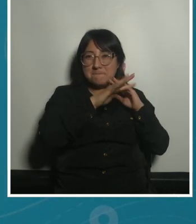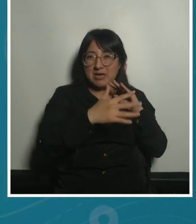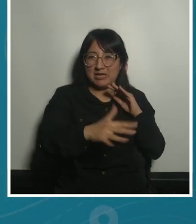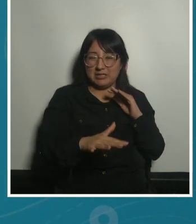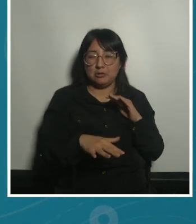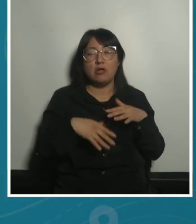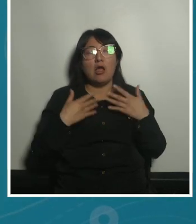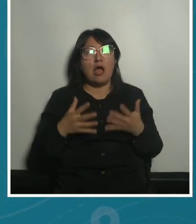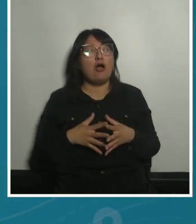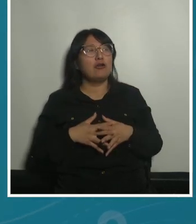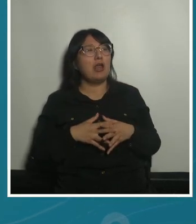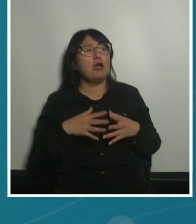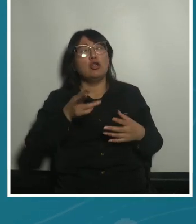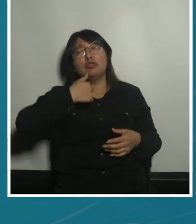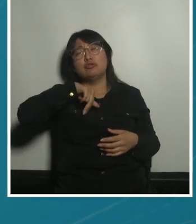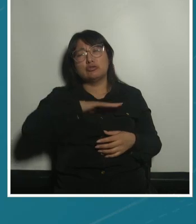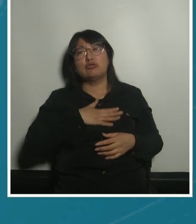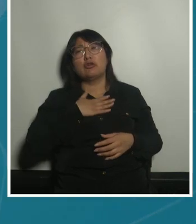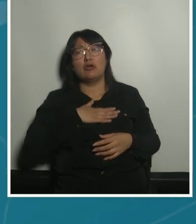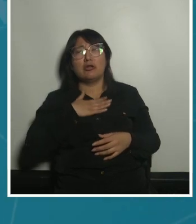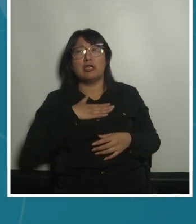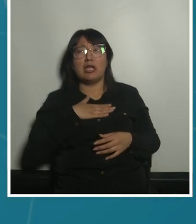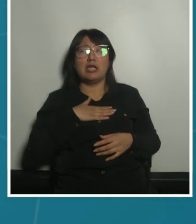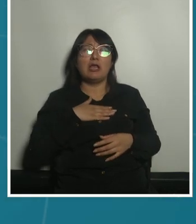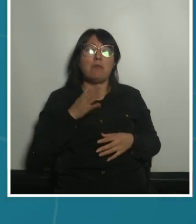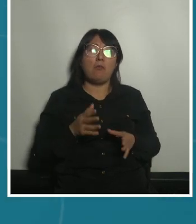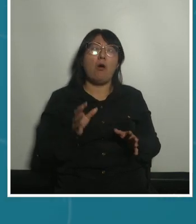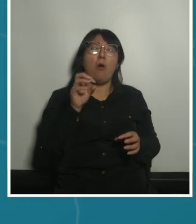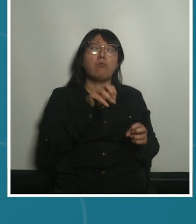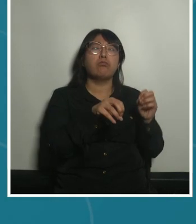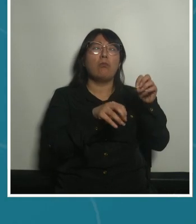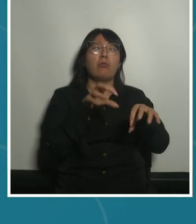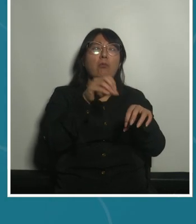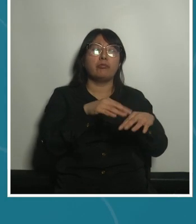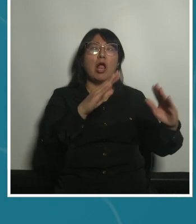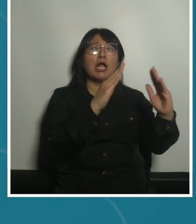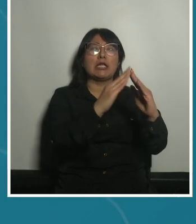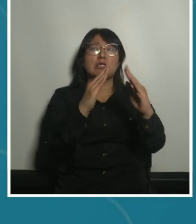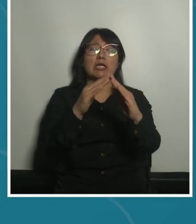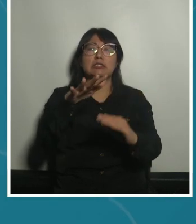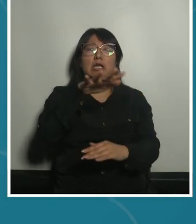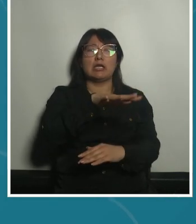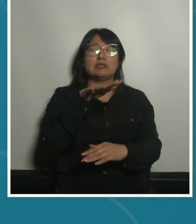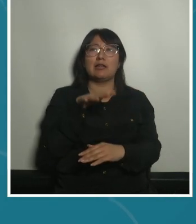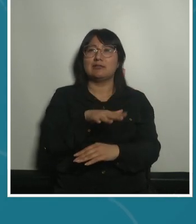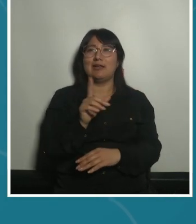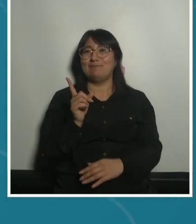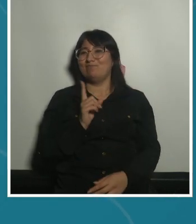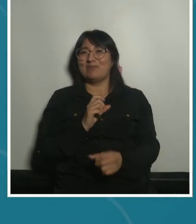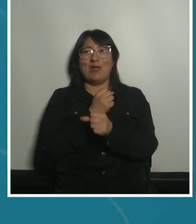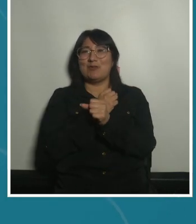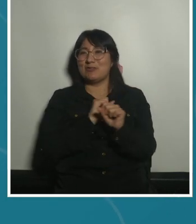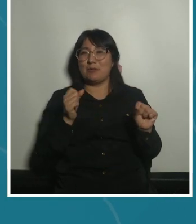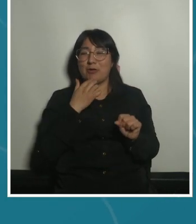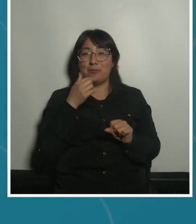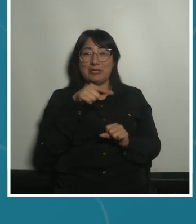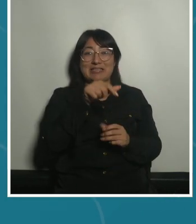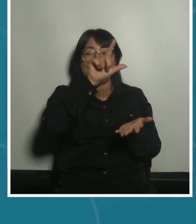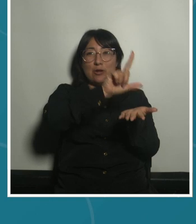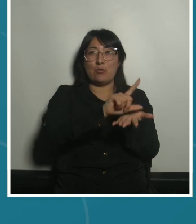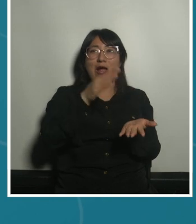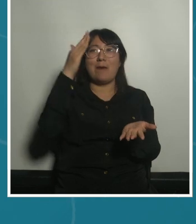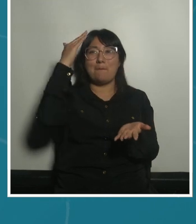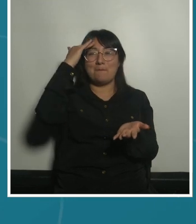mucho que nosotros queramos rellenar y asentar ciudades, ese lugar tiene memoria, como lo tienen los humedales, y cuando ocurra el